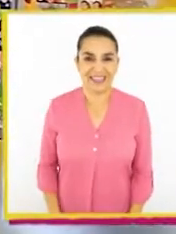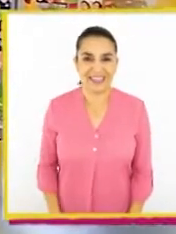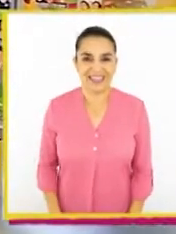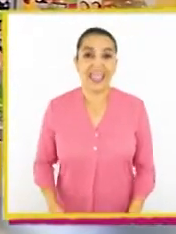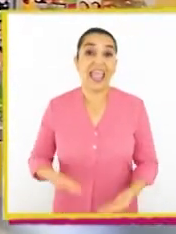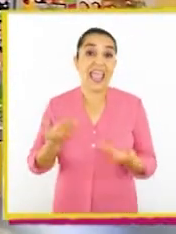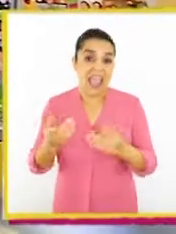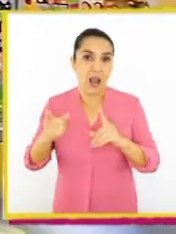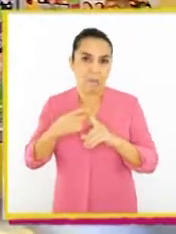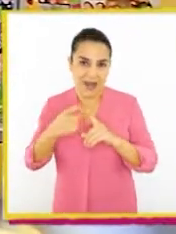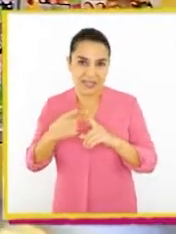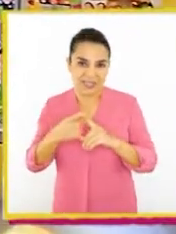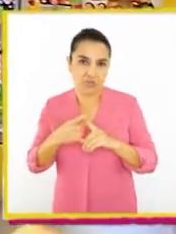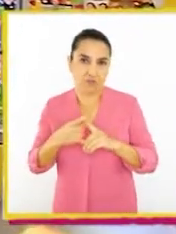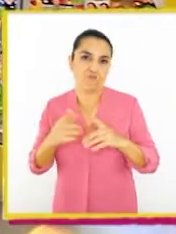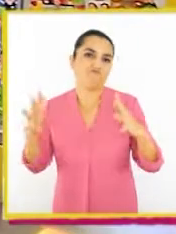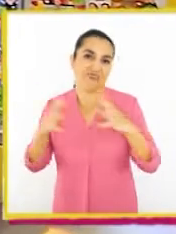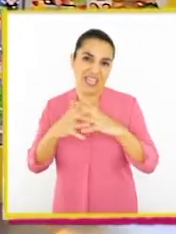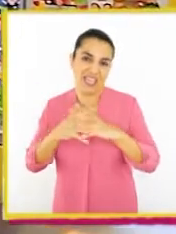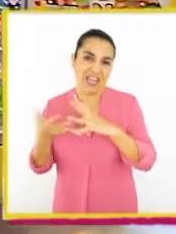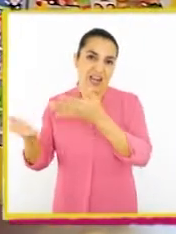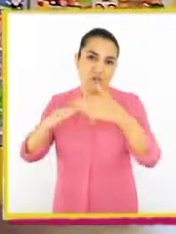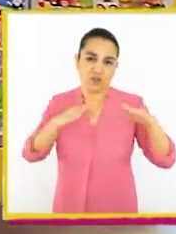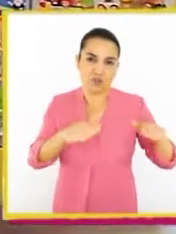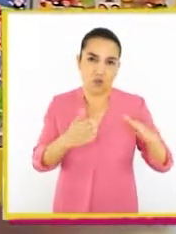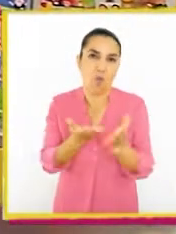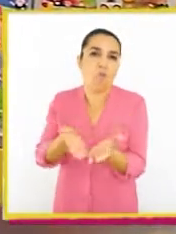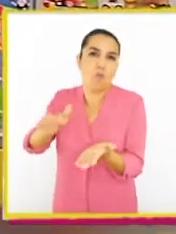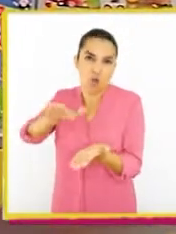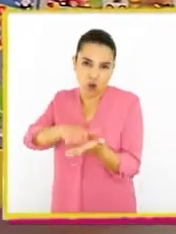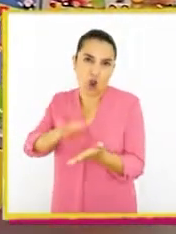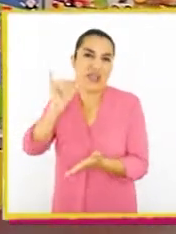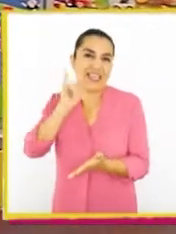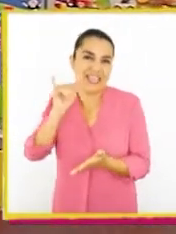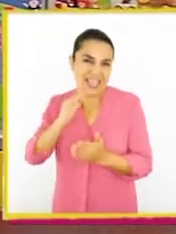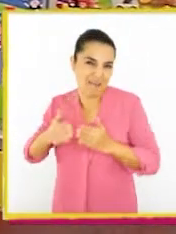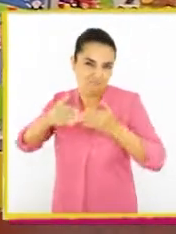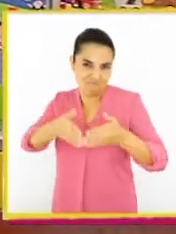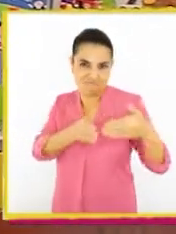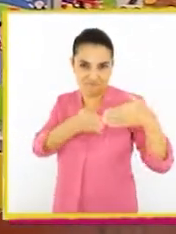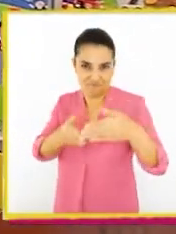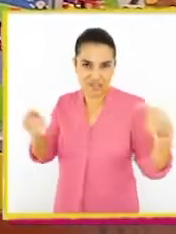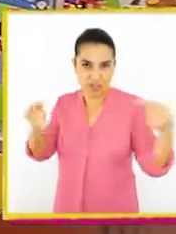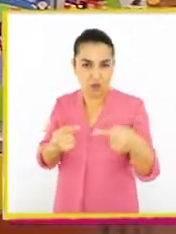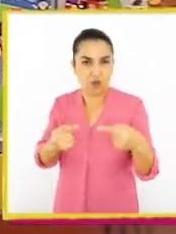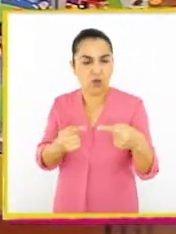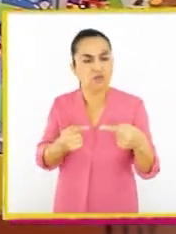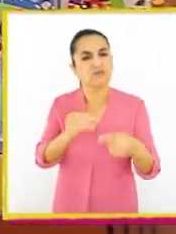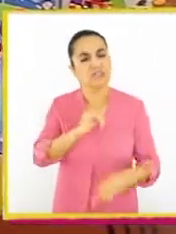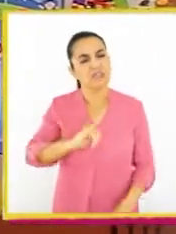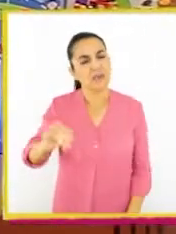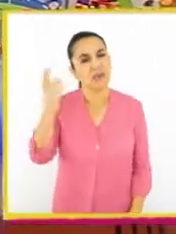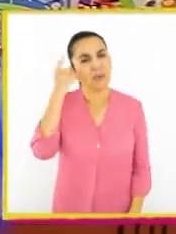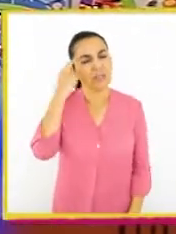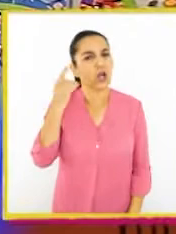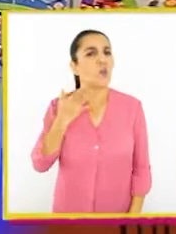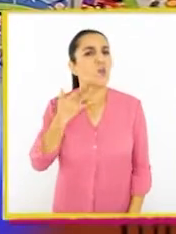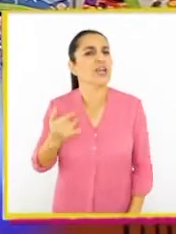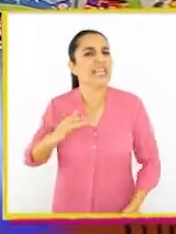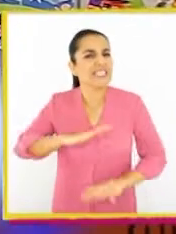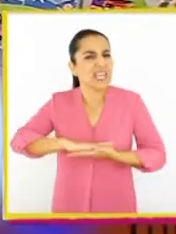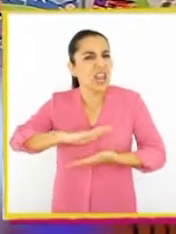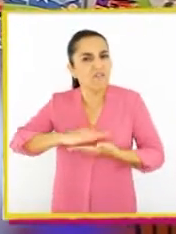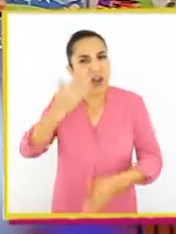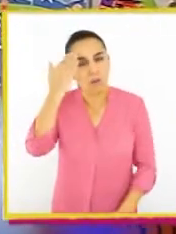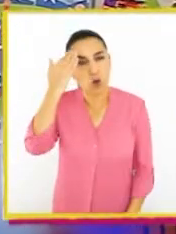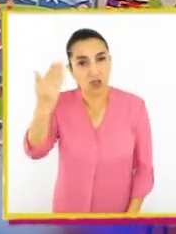¡Arturo Prat! Él estuvo en la Guerra del Pacífico y murió en el combate naval de Iquique, sí. Lo que siempre me he preguntado es,